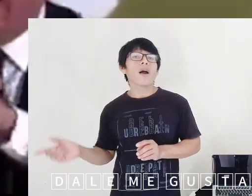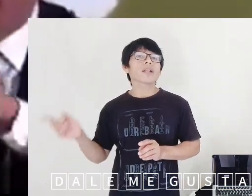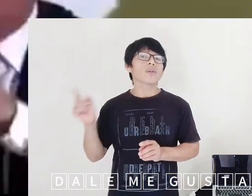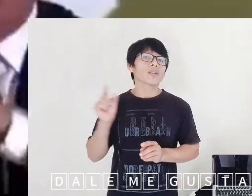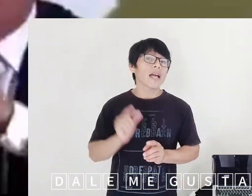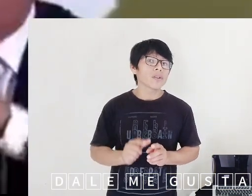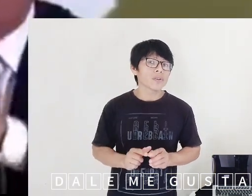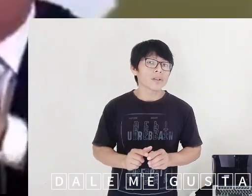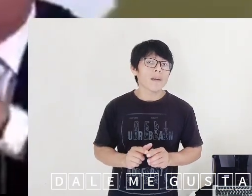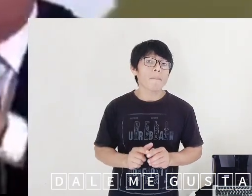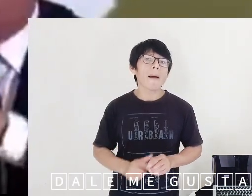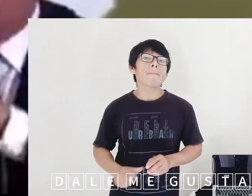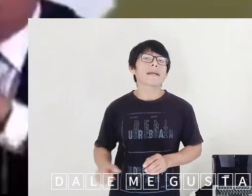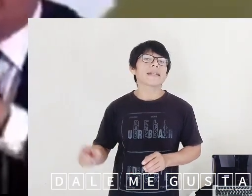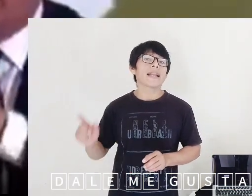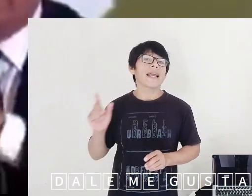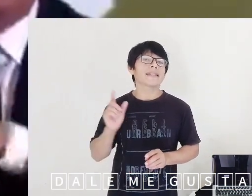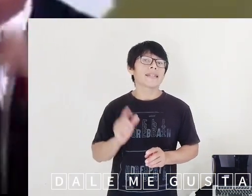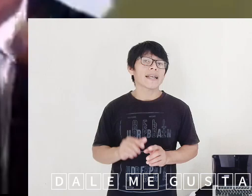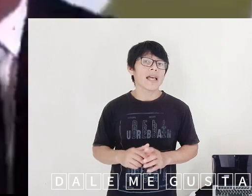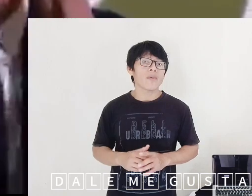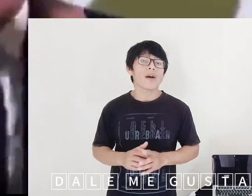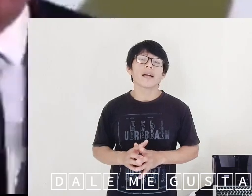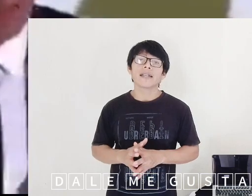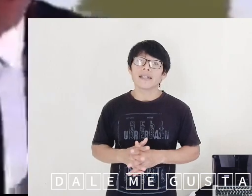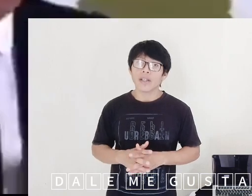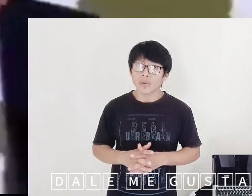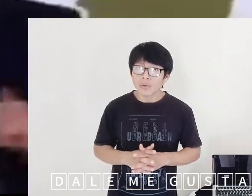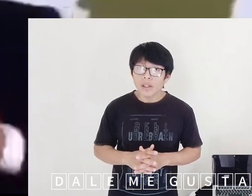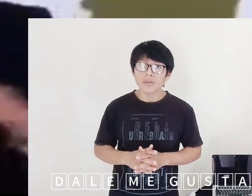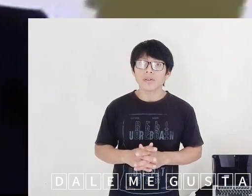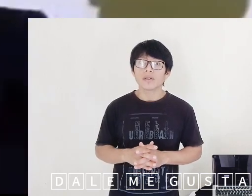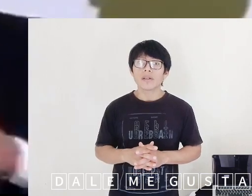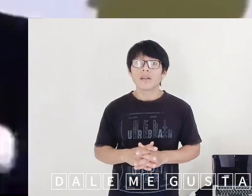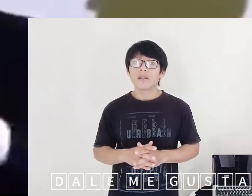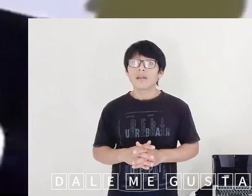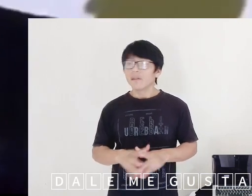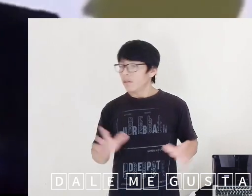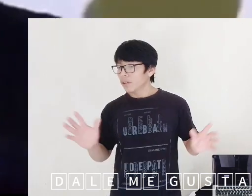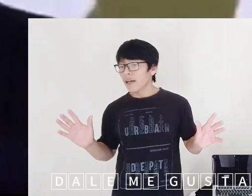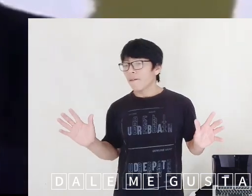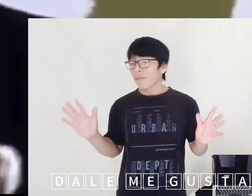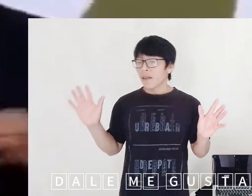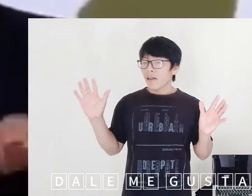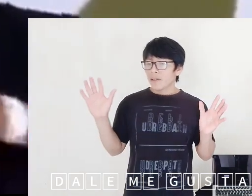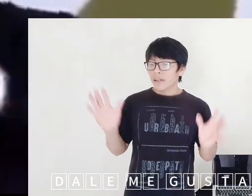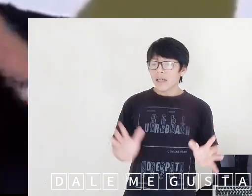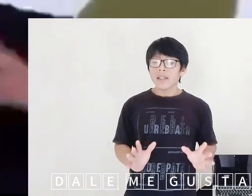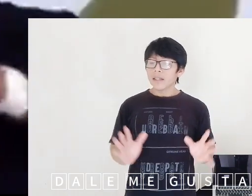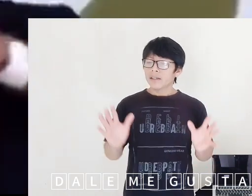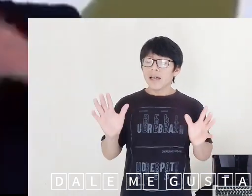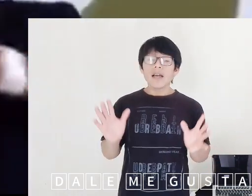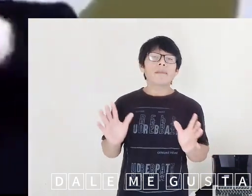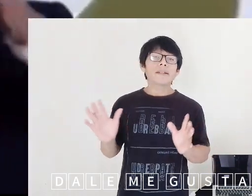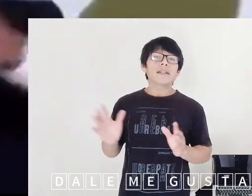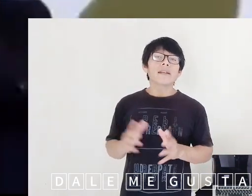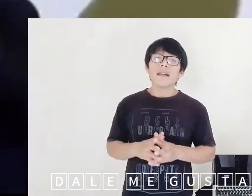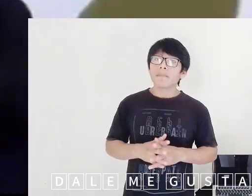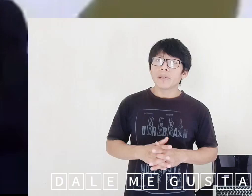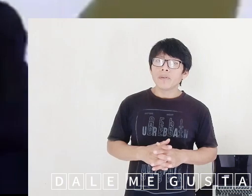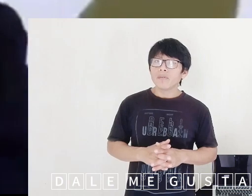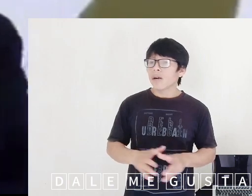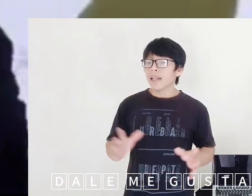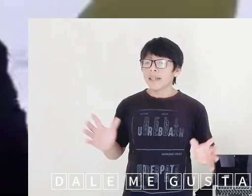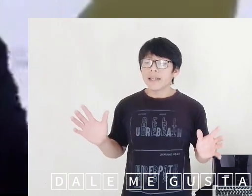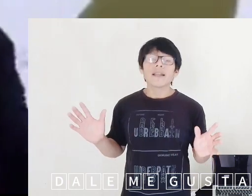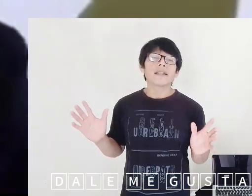junio. ¿Cuántos años va a pasar encerrado allá en Estados Unidos? O sea, ya el presidente ya